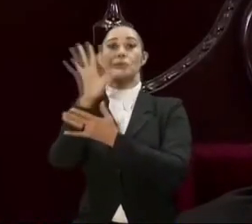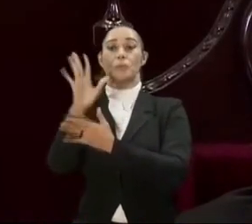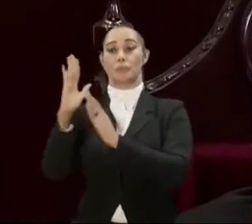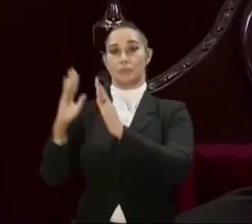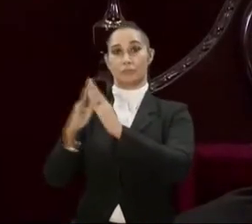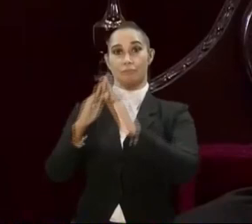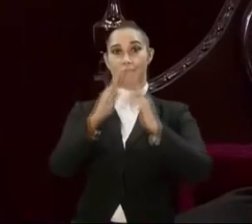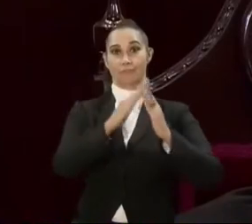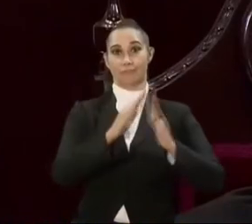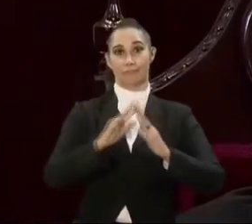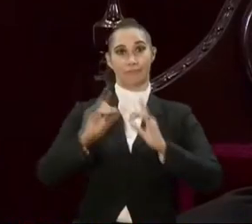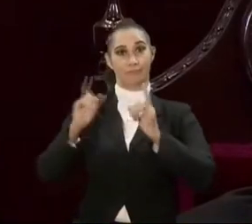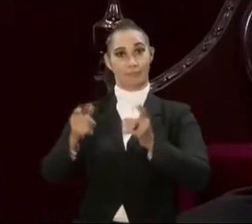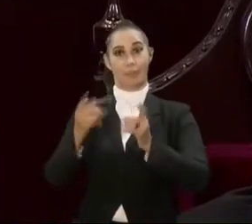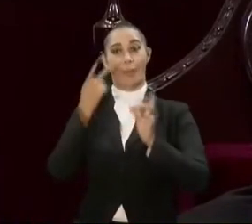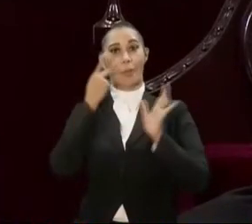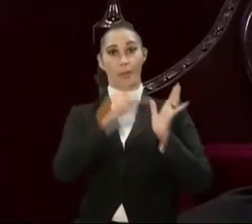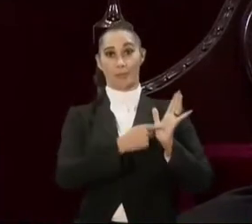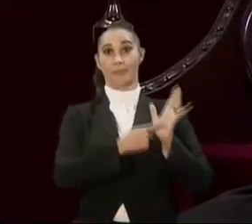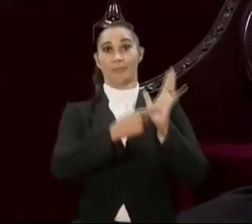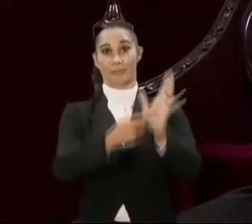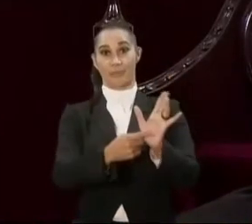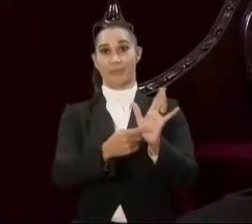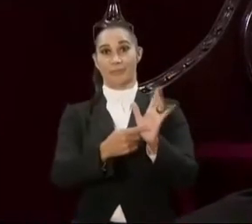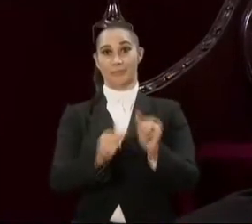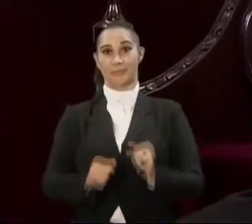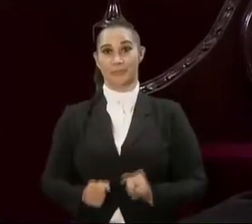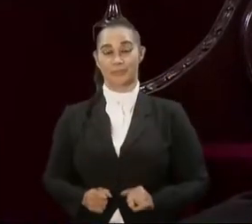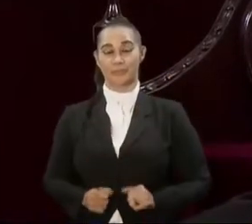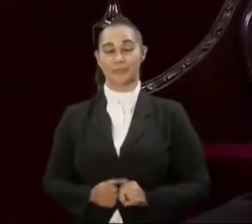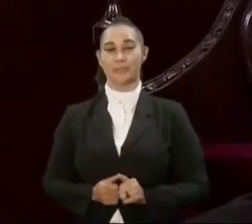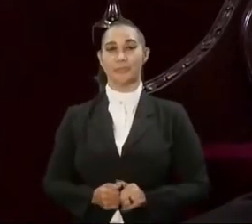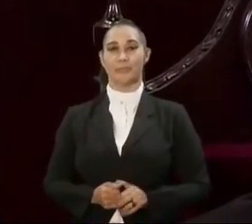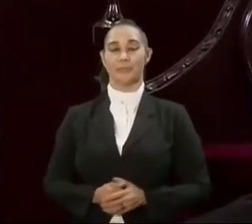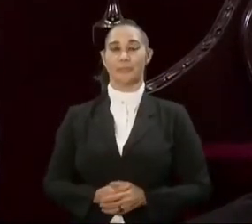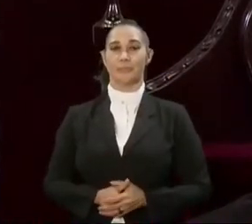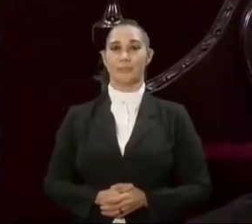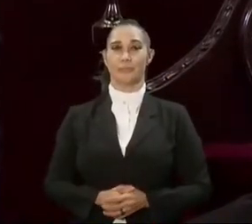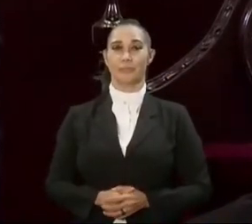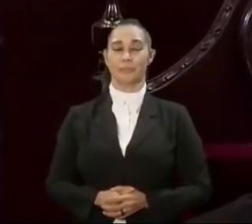3.255 viviendas. Para que vean la magnitud de esto,